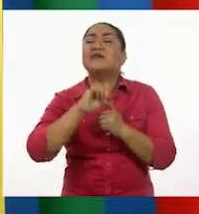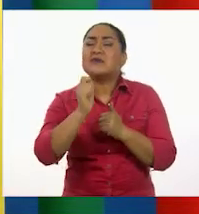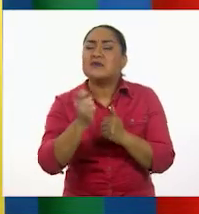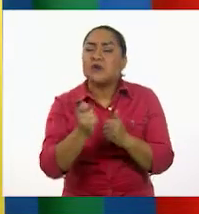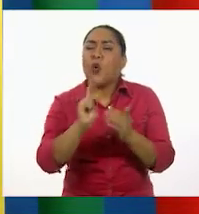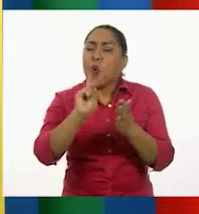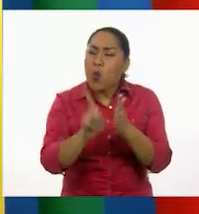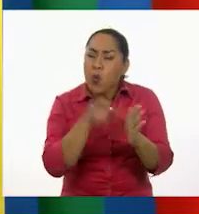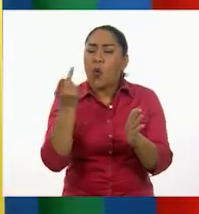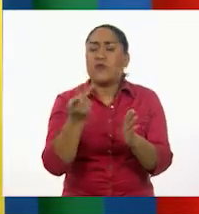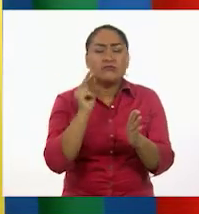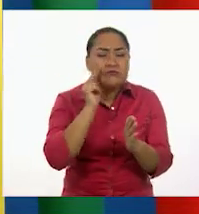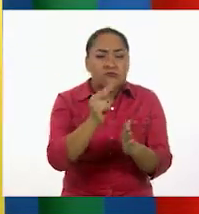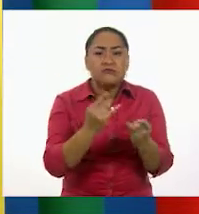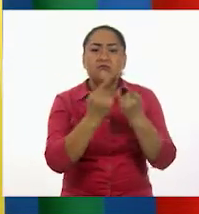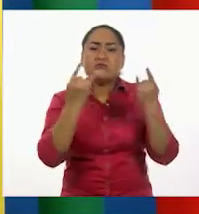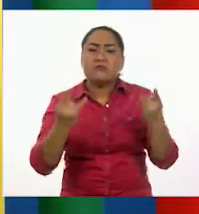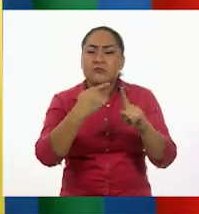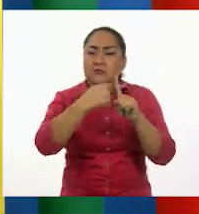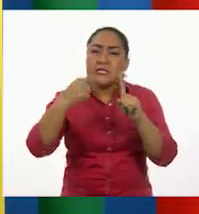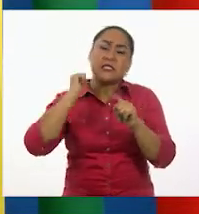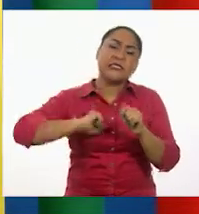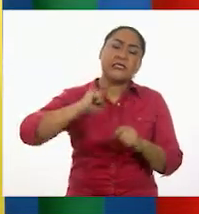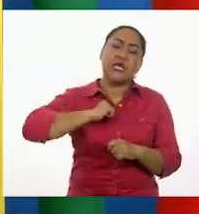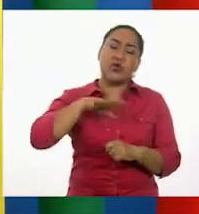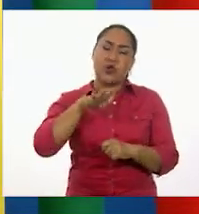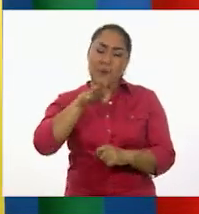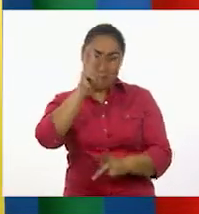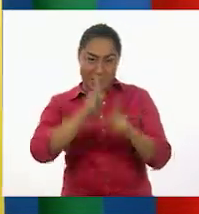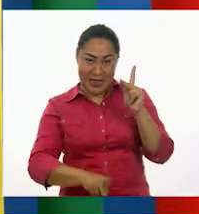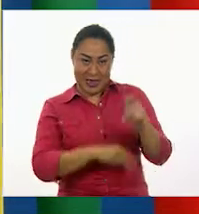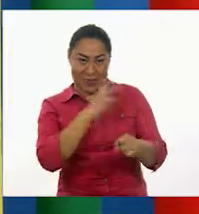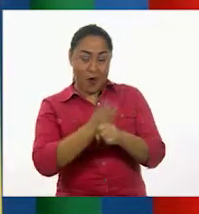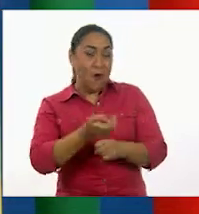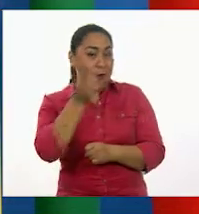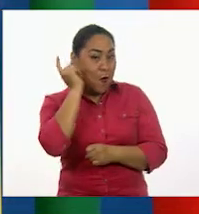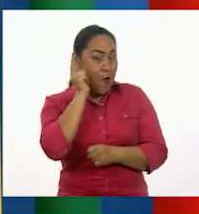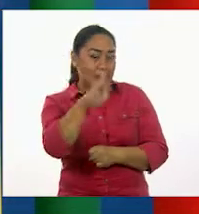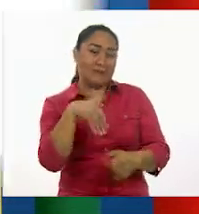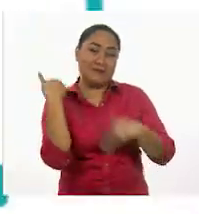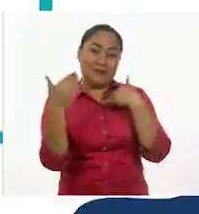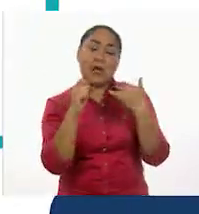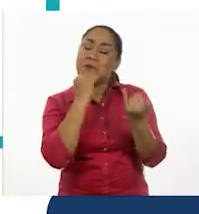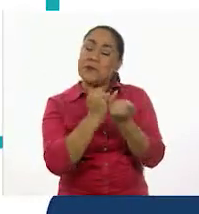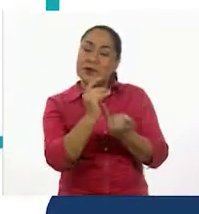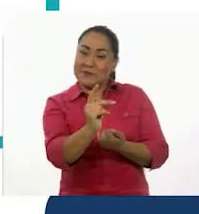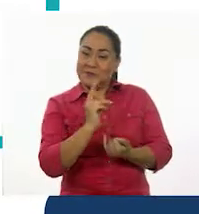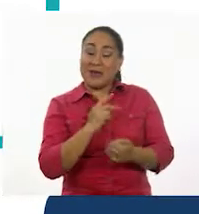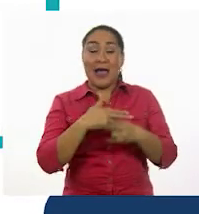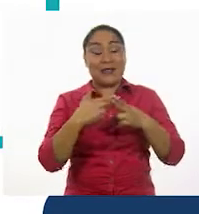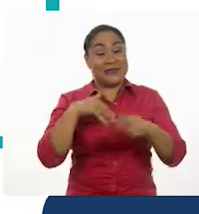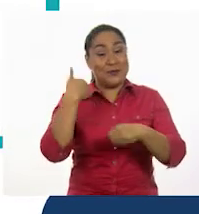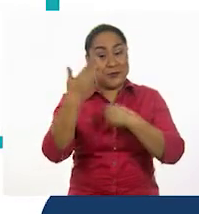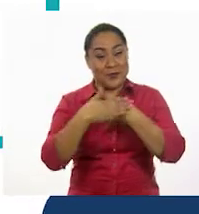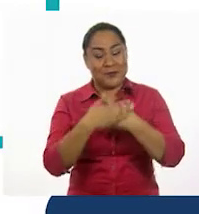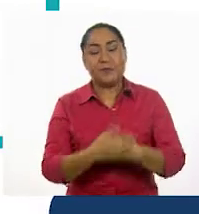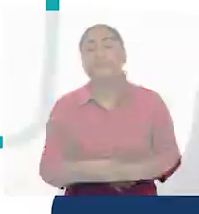la primera mitad del siglo XIX, parte 2. Espero que lo hayan disfrutado tanto como nosotros. Hasta la próxima.